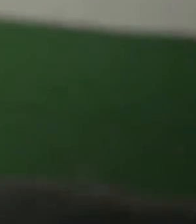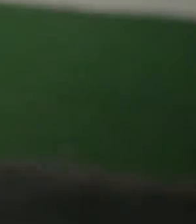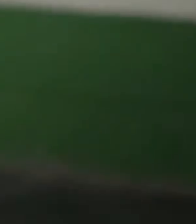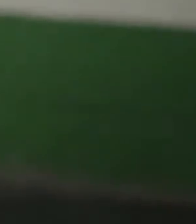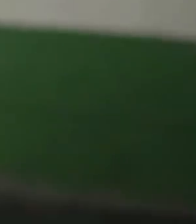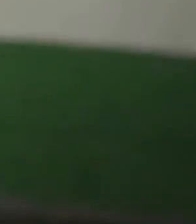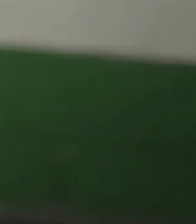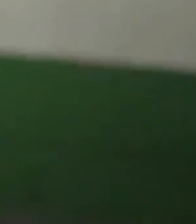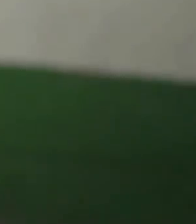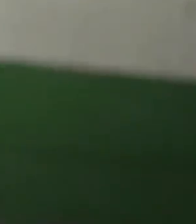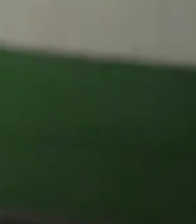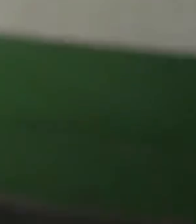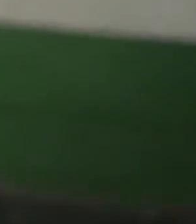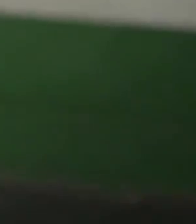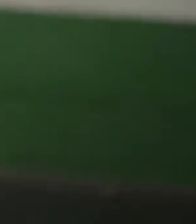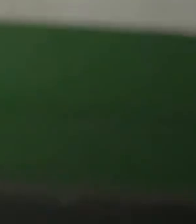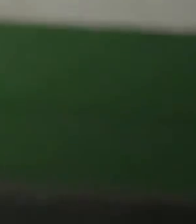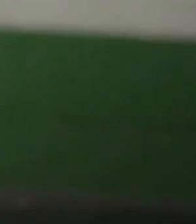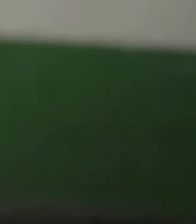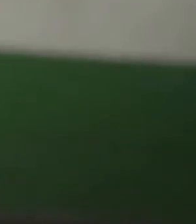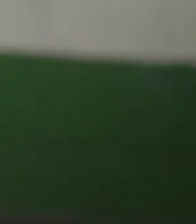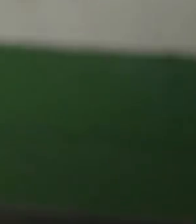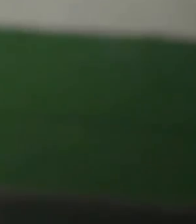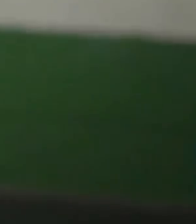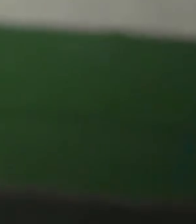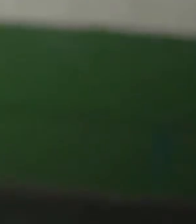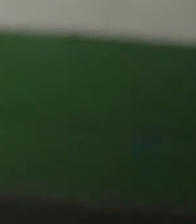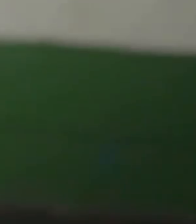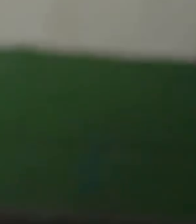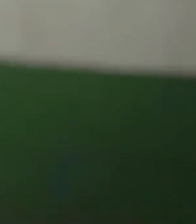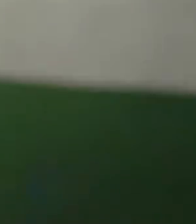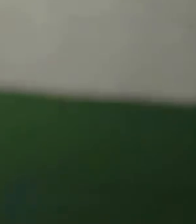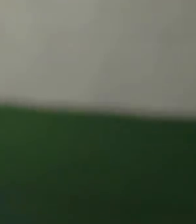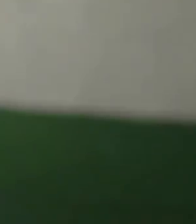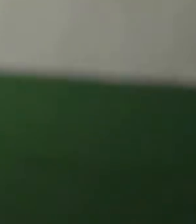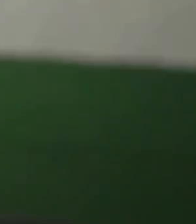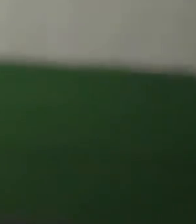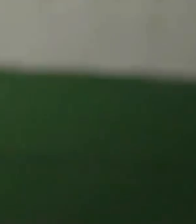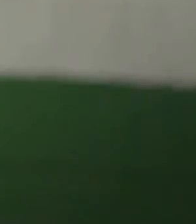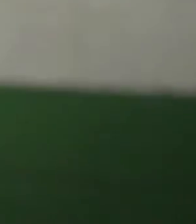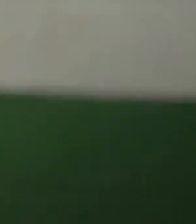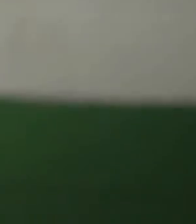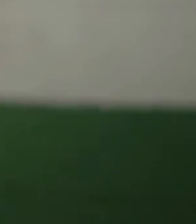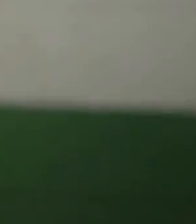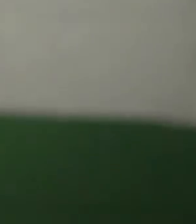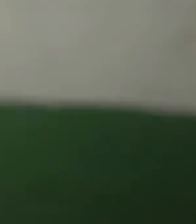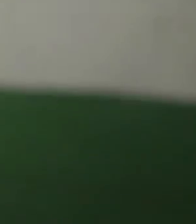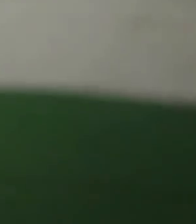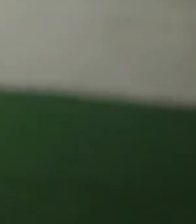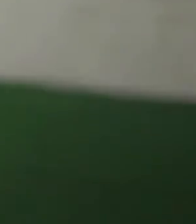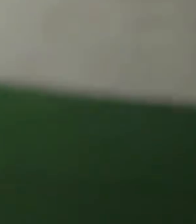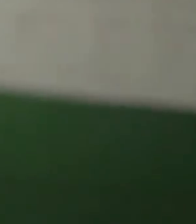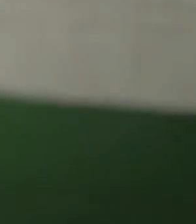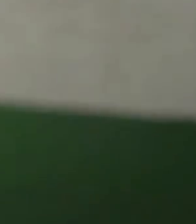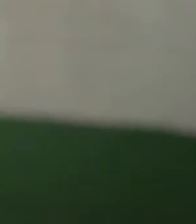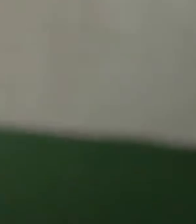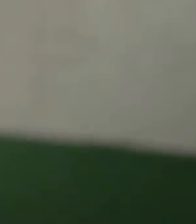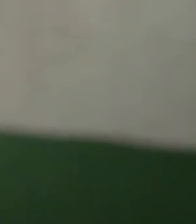dijeron, me sale un señor, no, vos sos informante, vos estás llevando